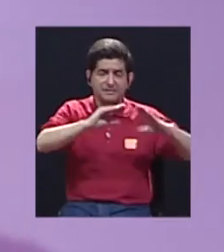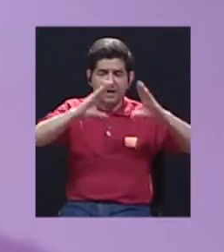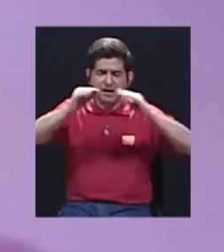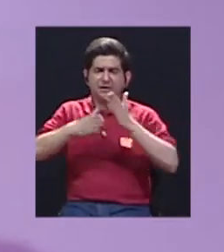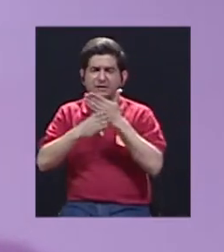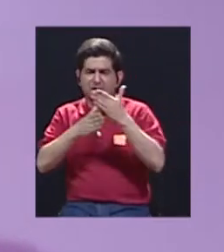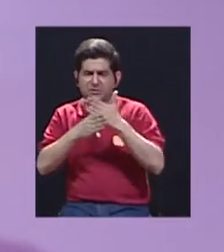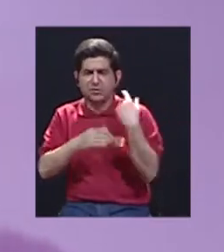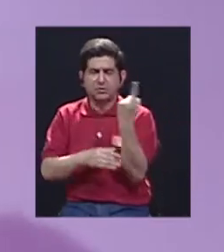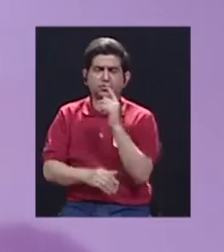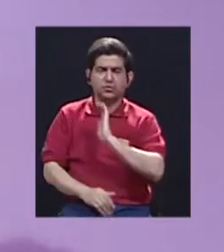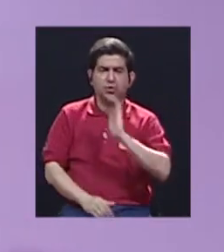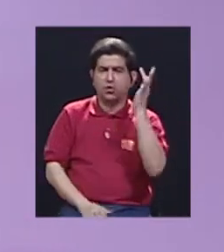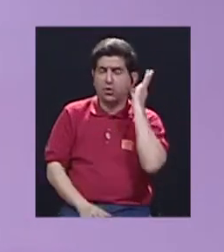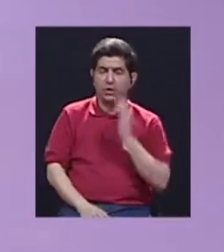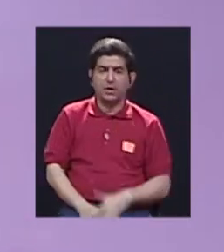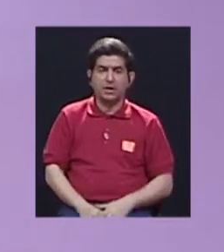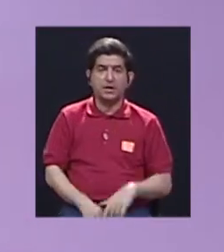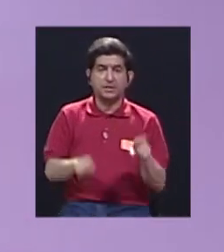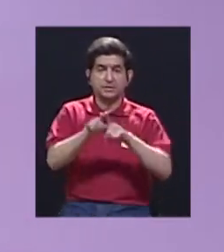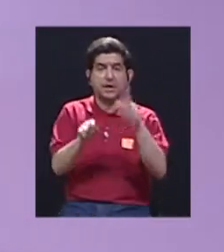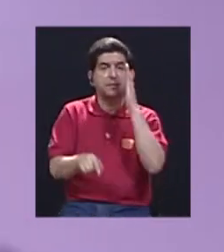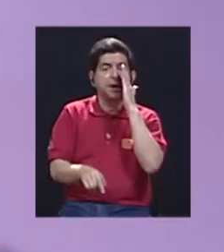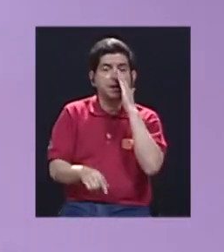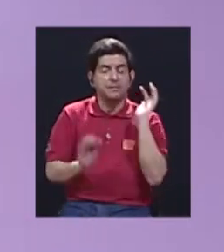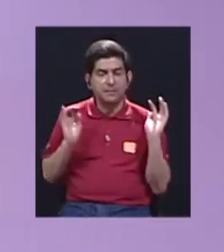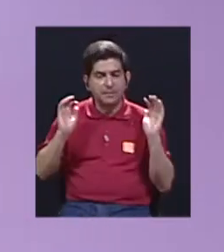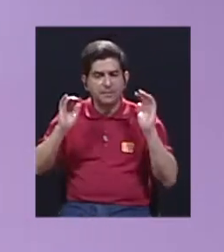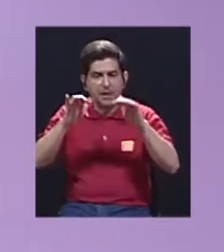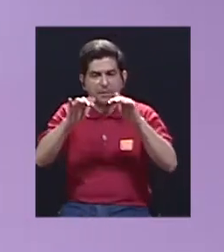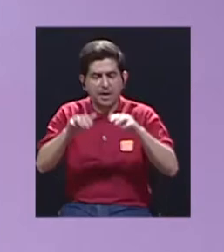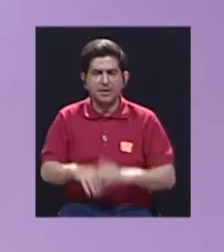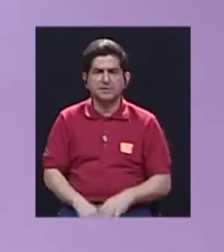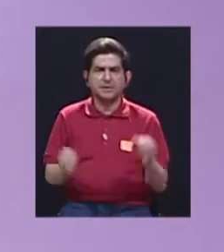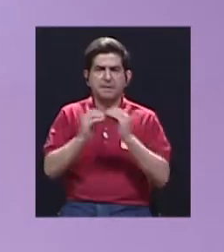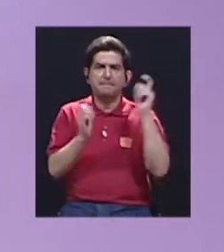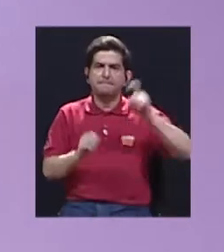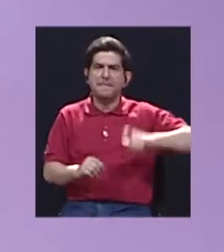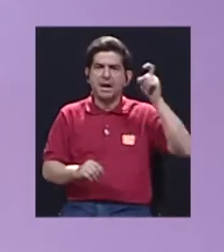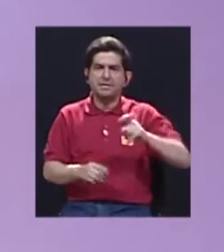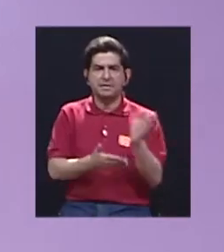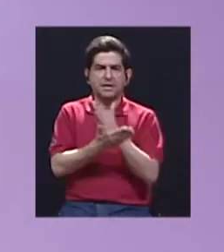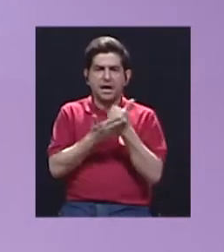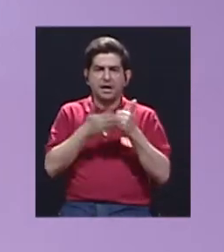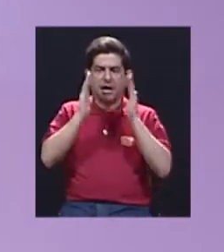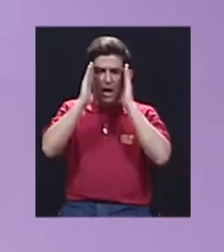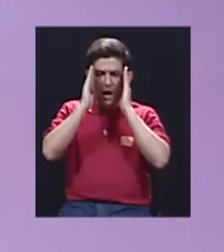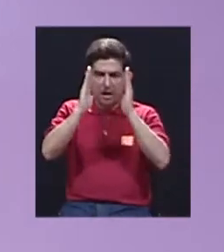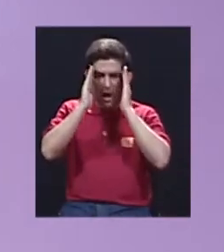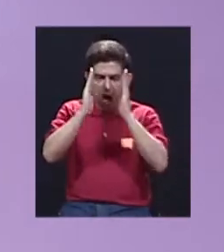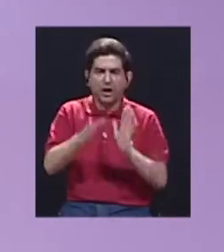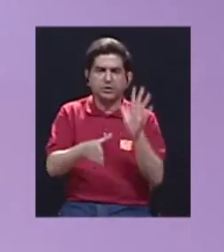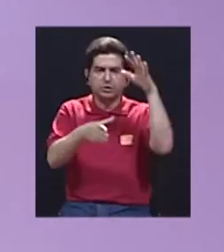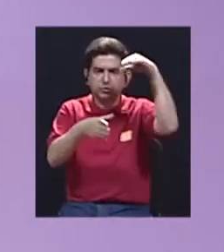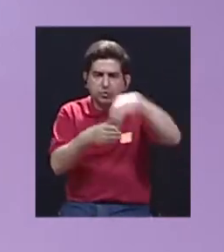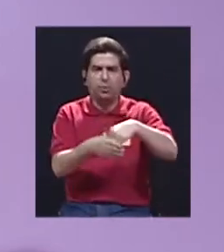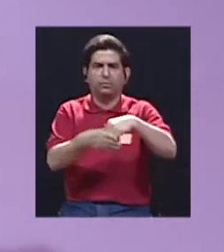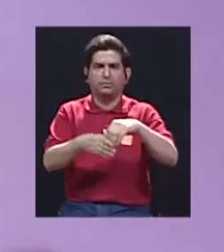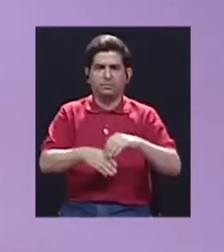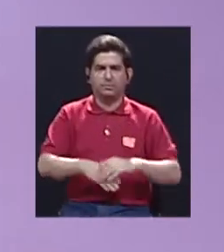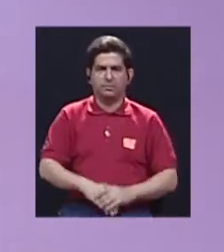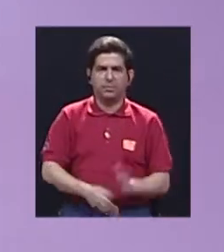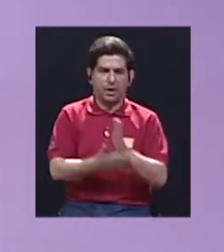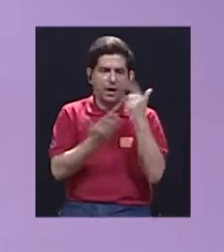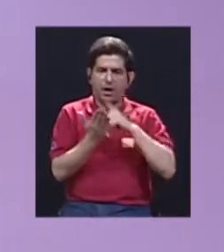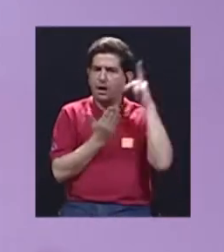a compartir solo con las niñas, se fueron acercando las madres, que fueron las más necesitadas de que alguien las tomara, las incluyera